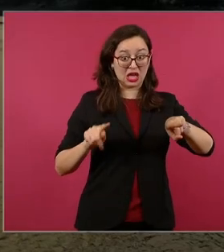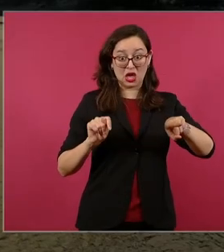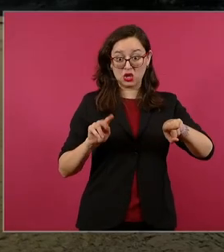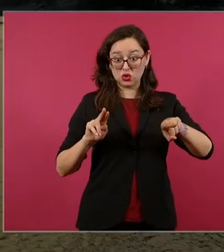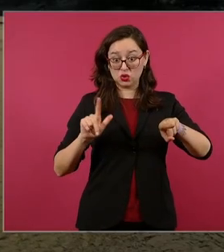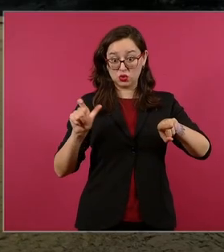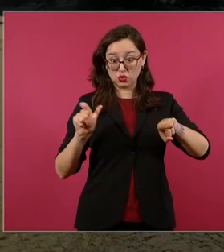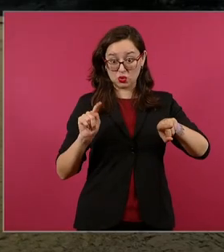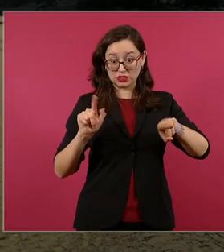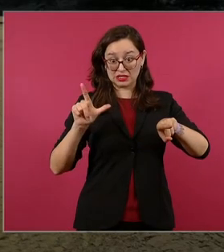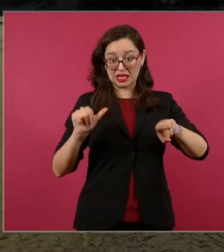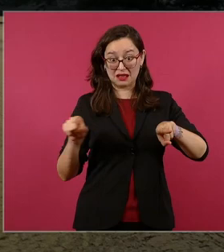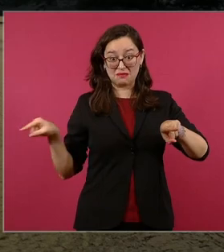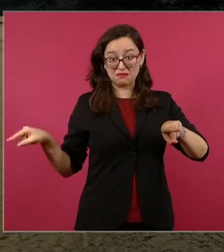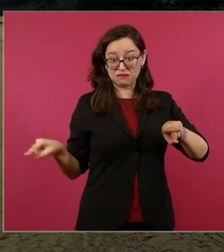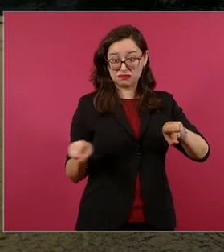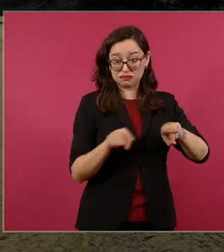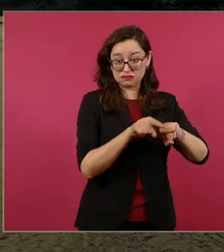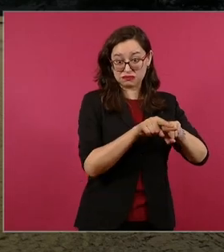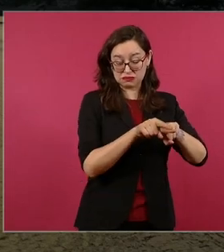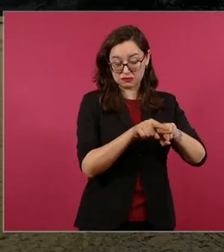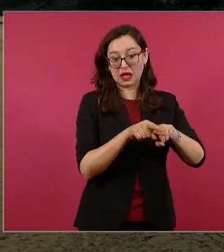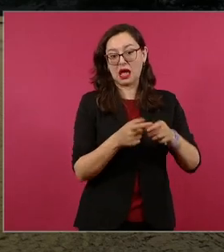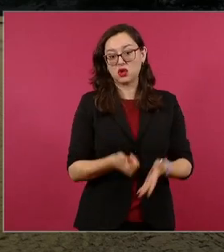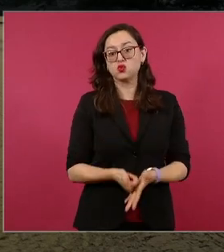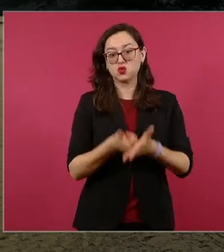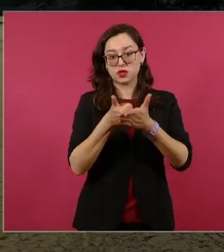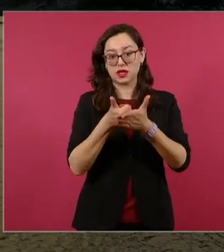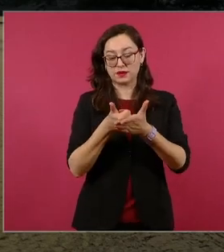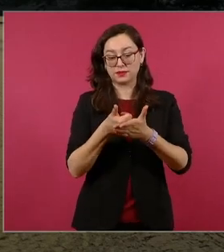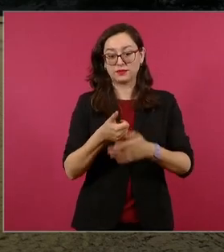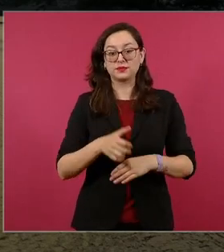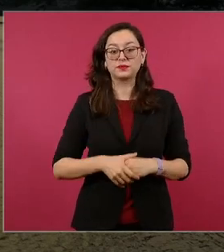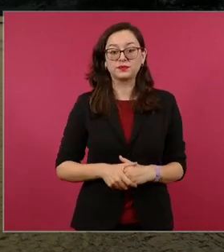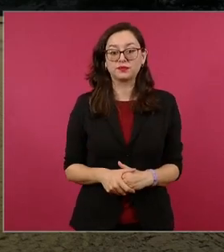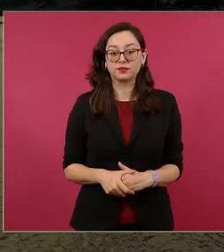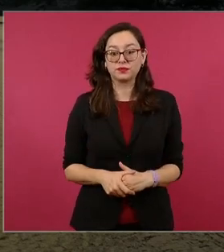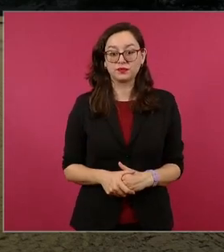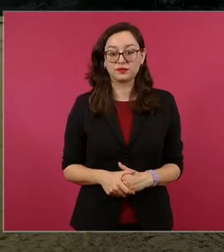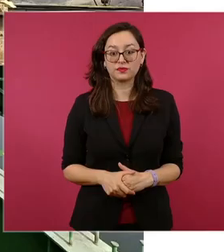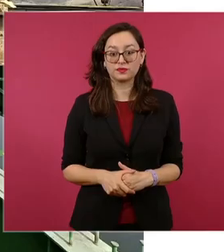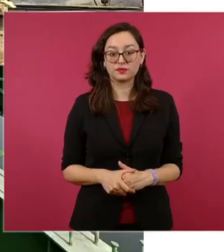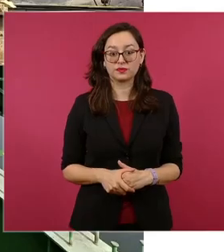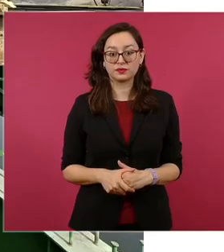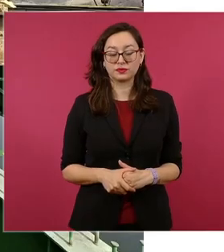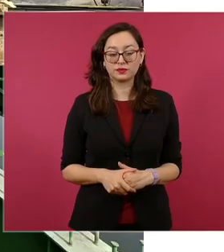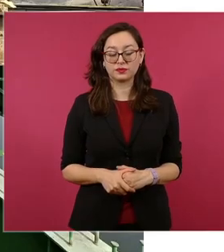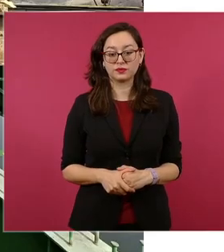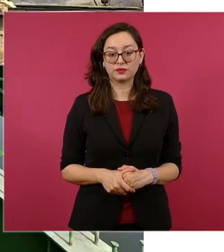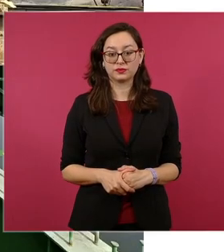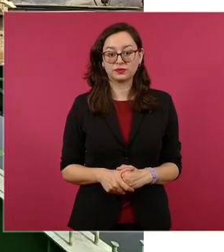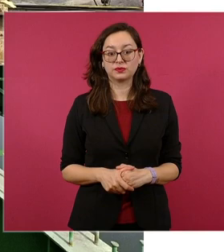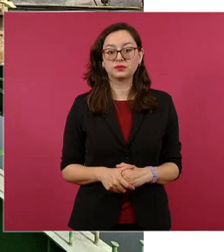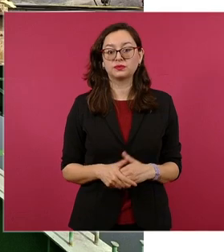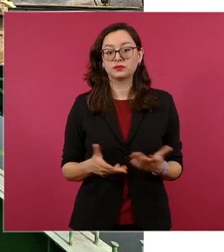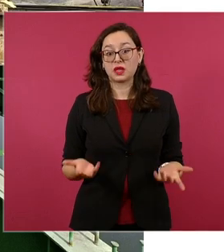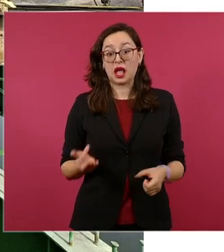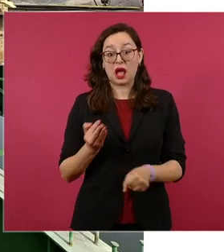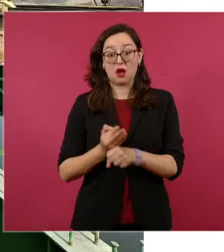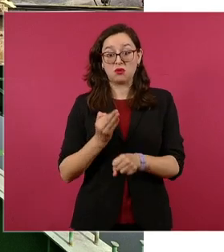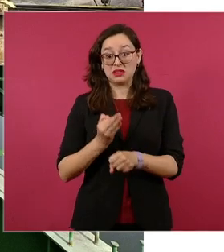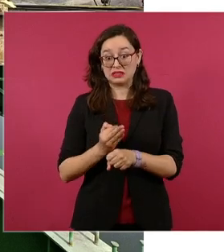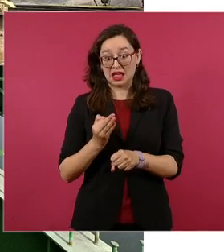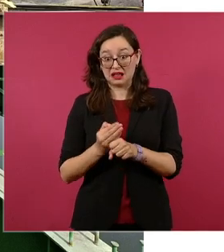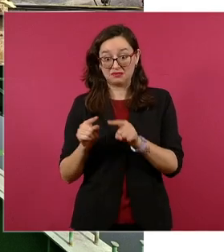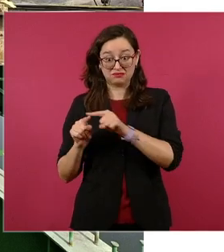hacer 5 horas, ya sea por Comitán o por la costa, y aquí se van a hacer